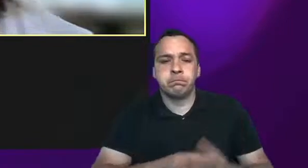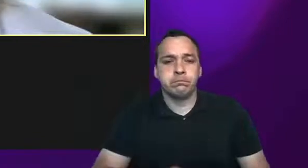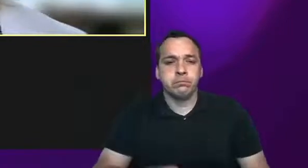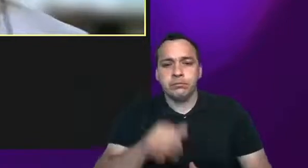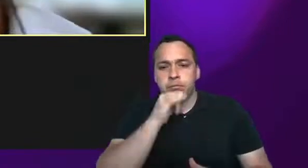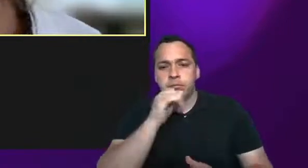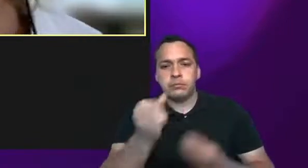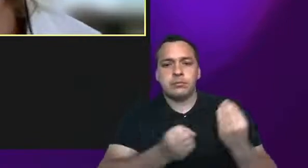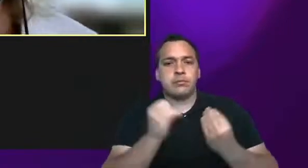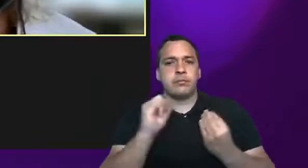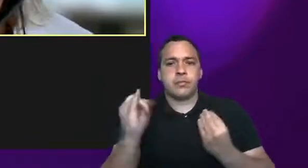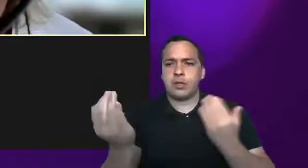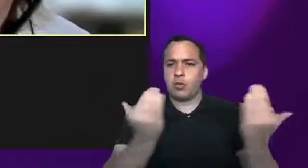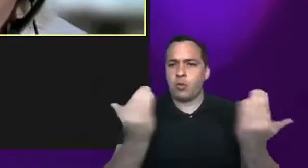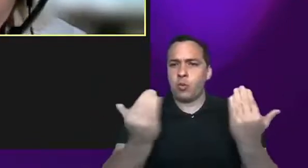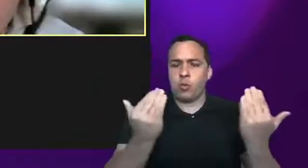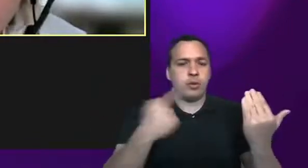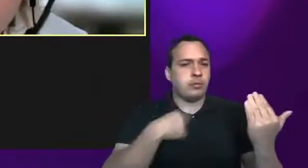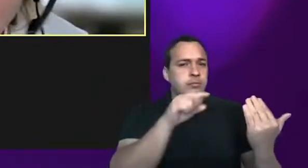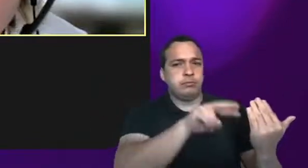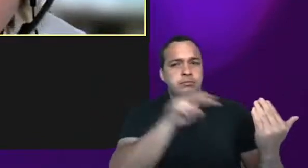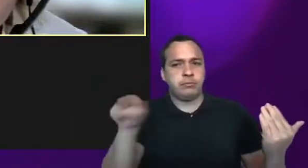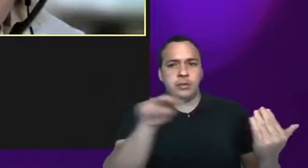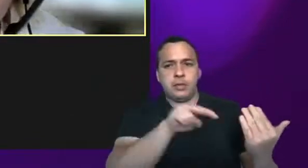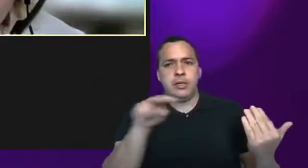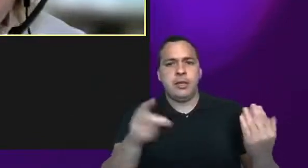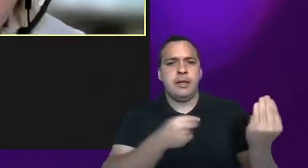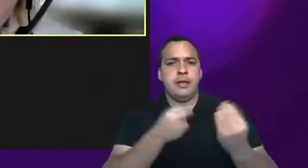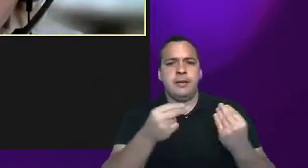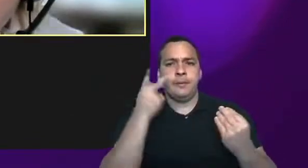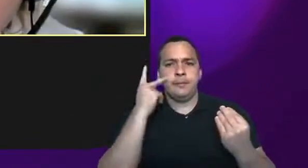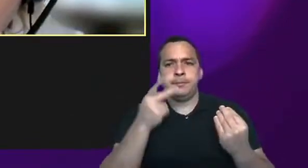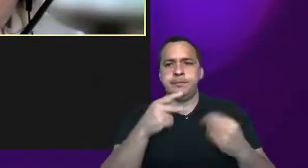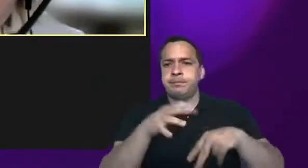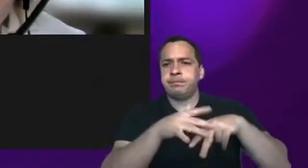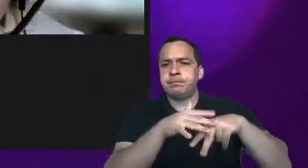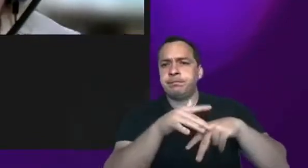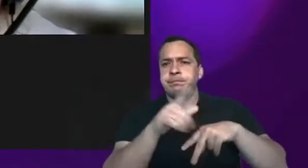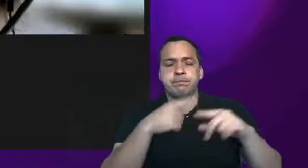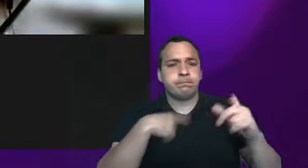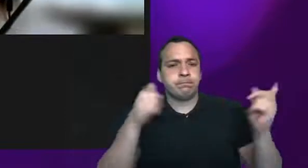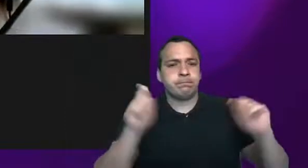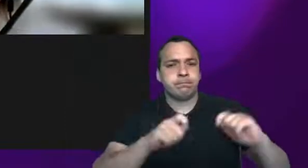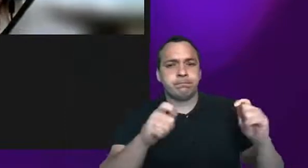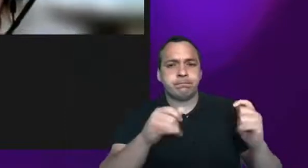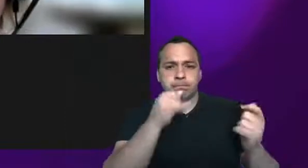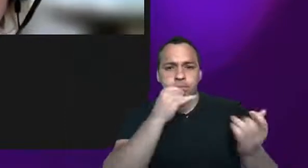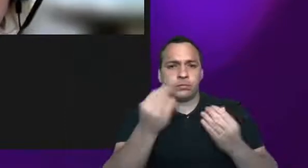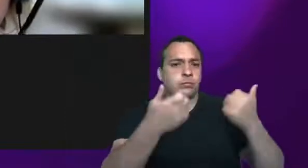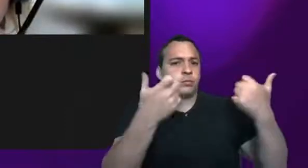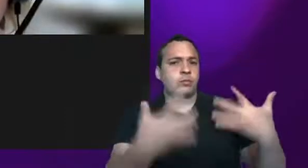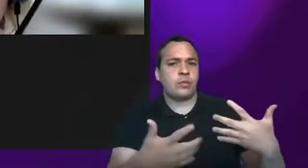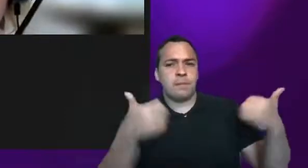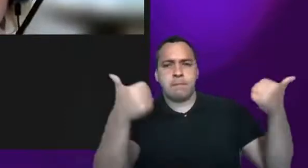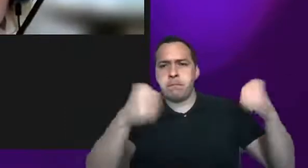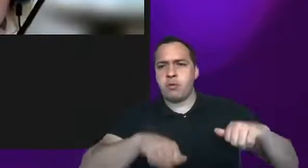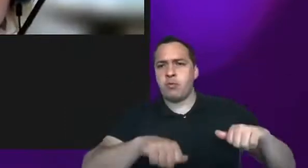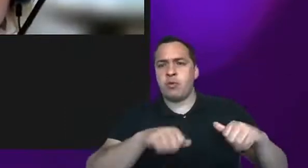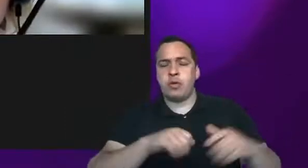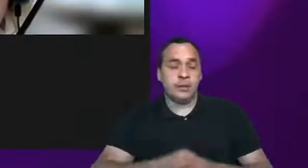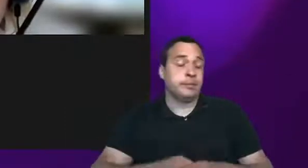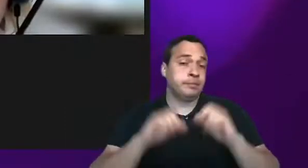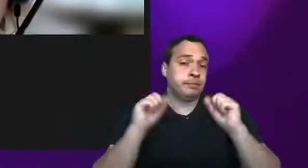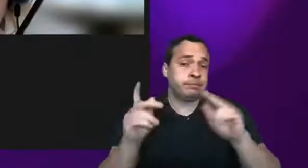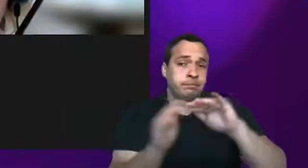dos categorías de pacientes, puedo decir que es peor, sí. Ok. Tenemos otra pregunta del doctor